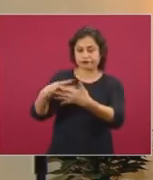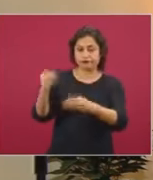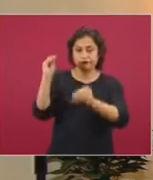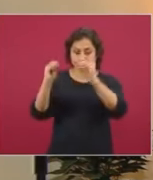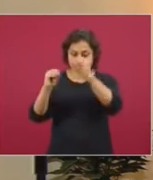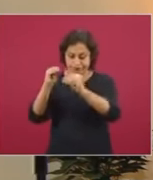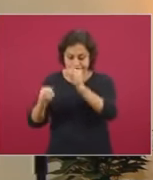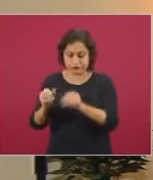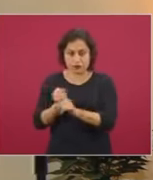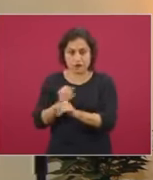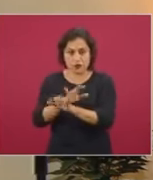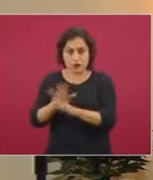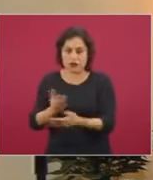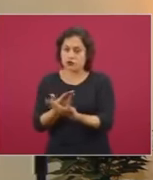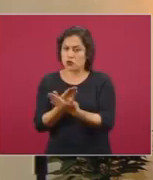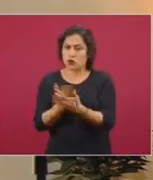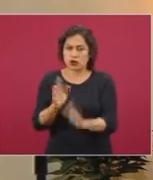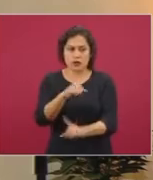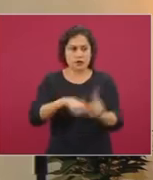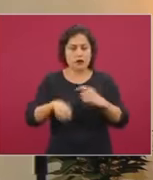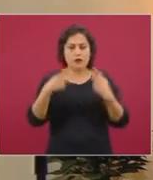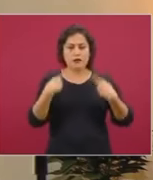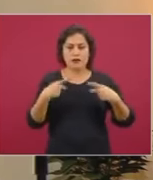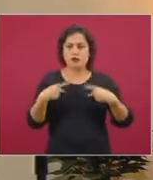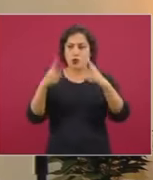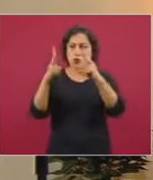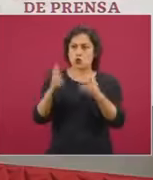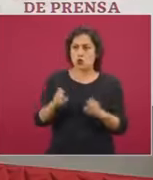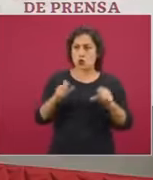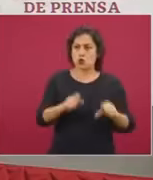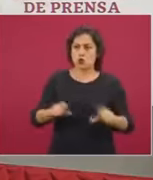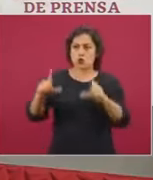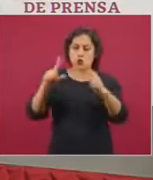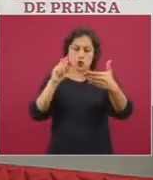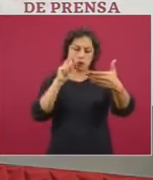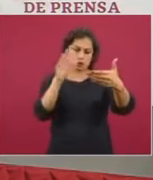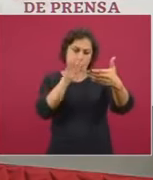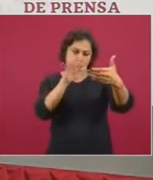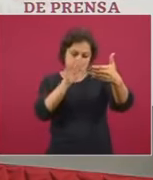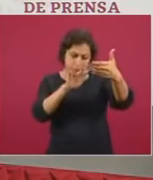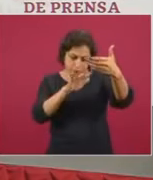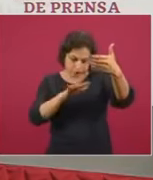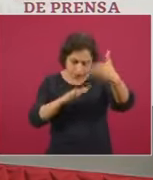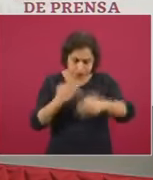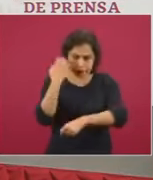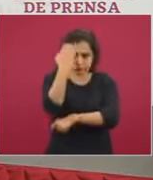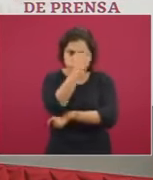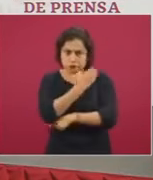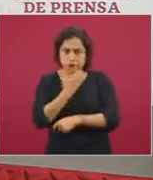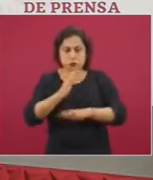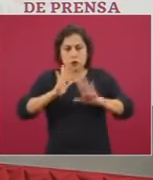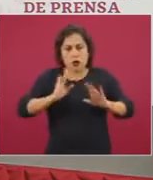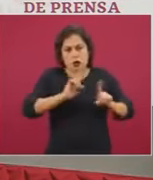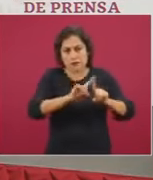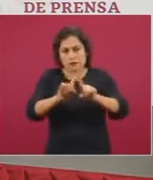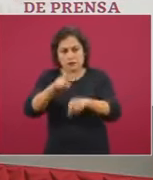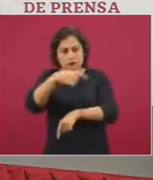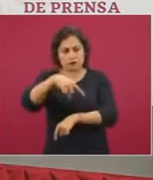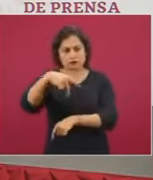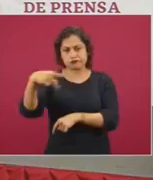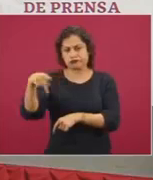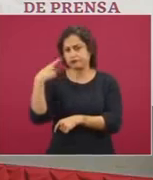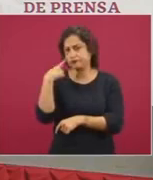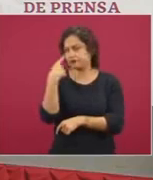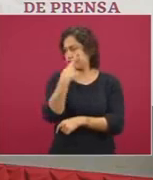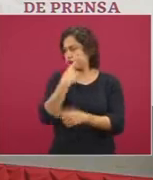que también cualquier persona pueda bajarla, analizarla de acuerdo a los diferentes métodos o formatos